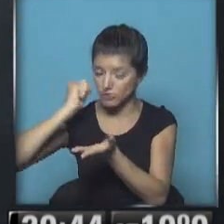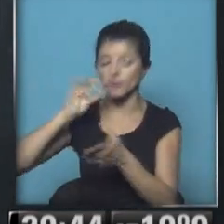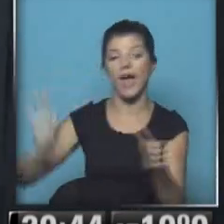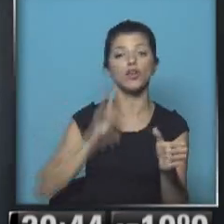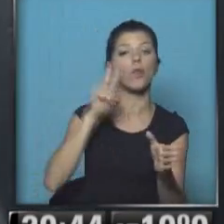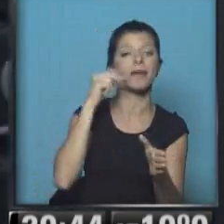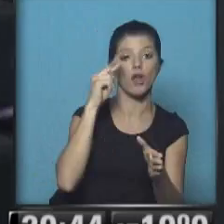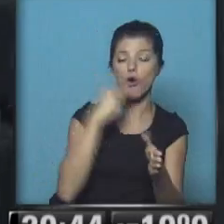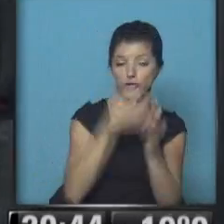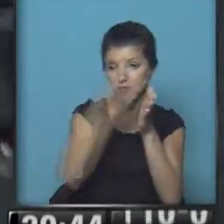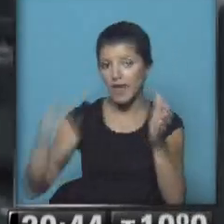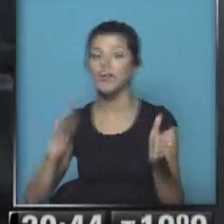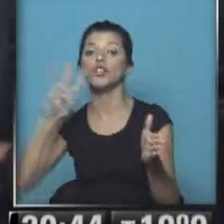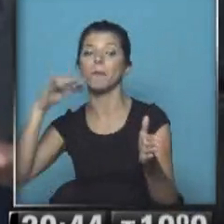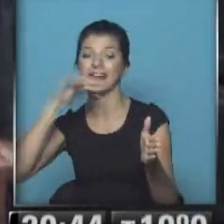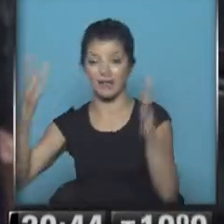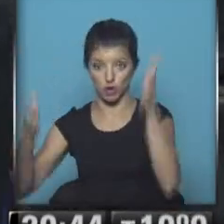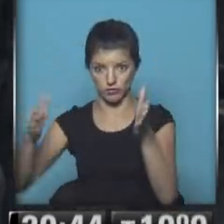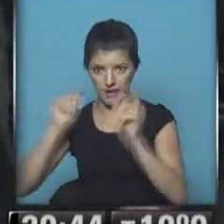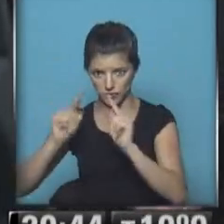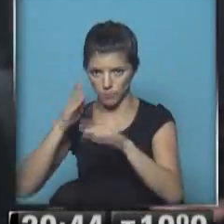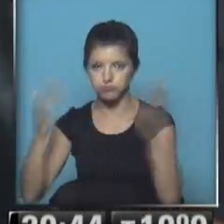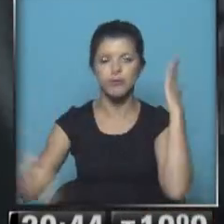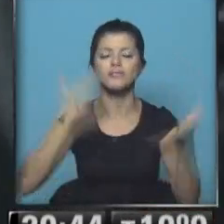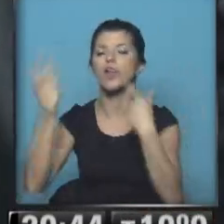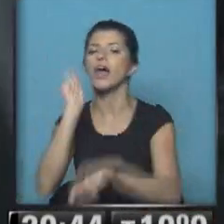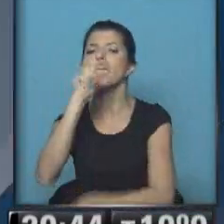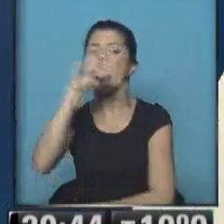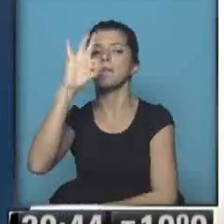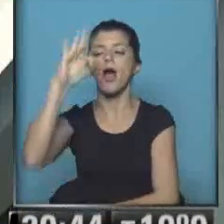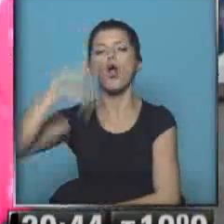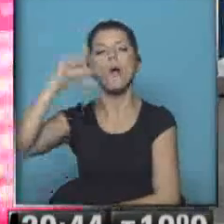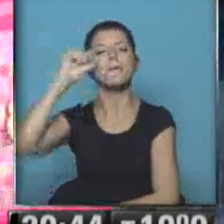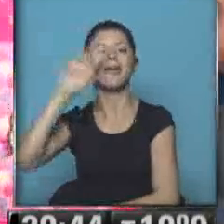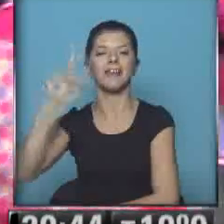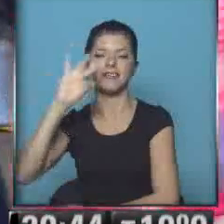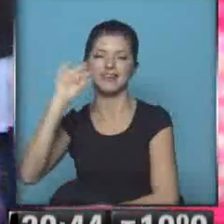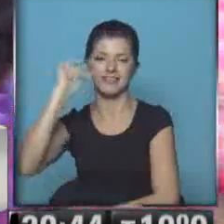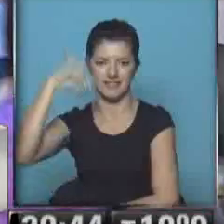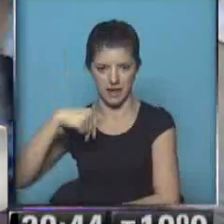2011 y 2014. Entre los allanados figura el Banco Meridian.